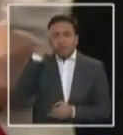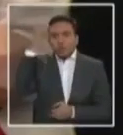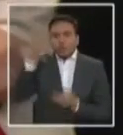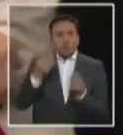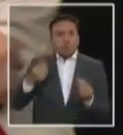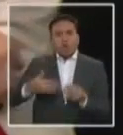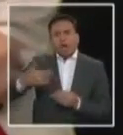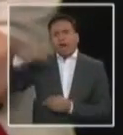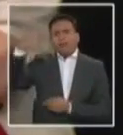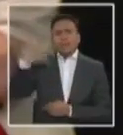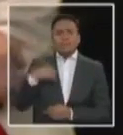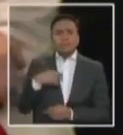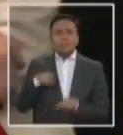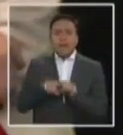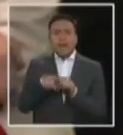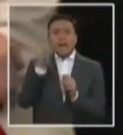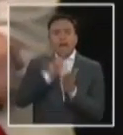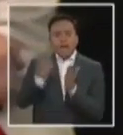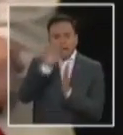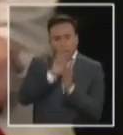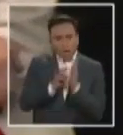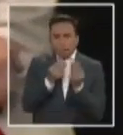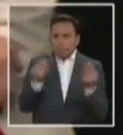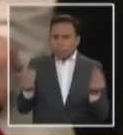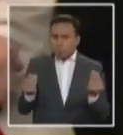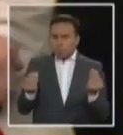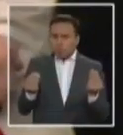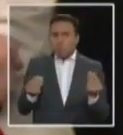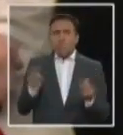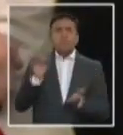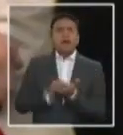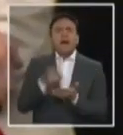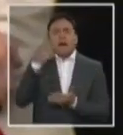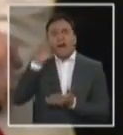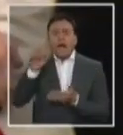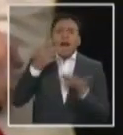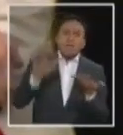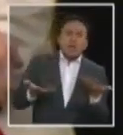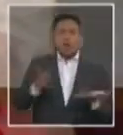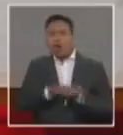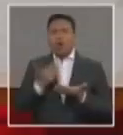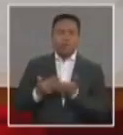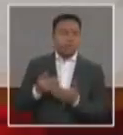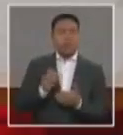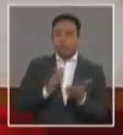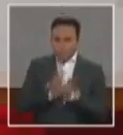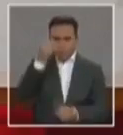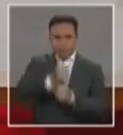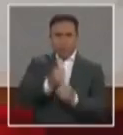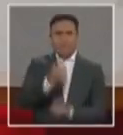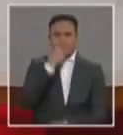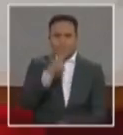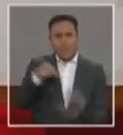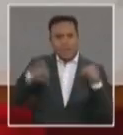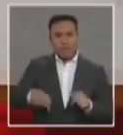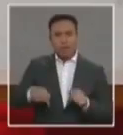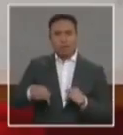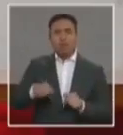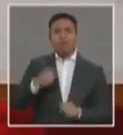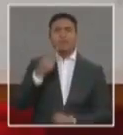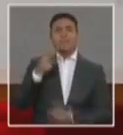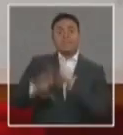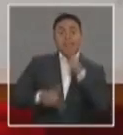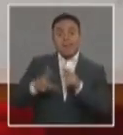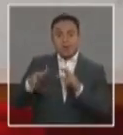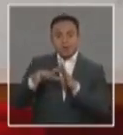problemas que hoy día tenemos problemas de infraestructura que son clave en la región tú tocaste algo muy importante los puertos hoy día los puertos están avanzando en un